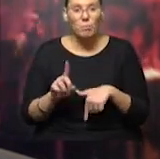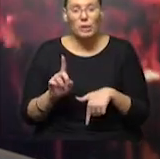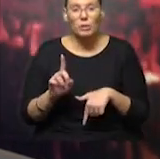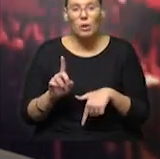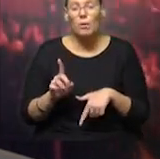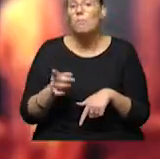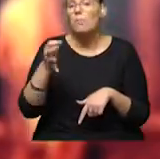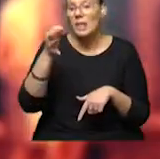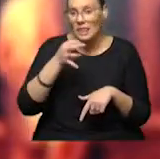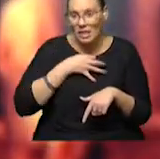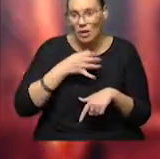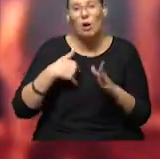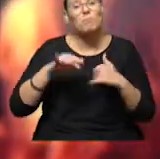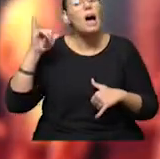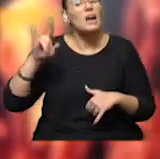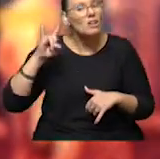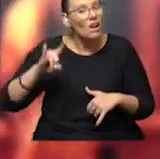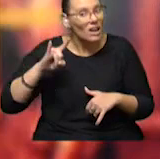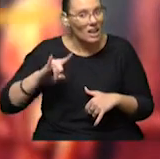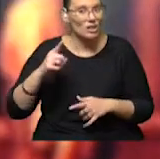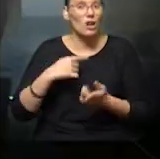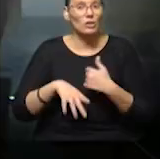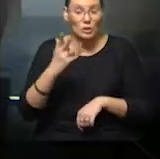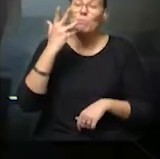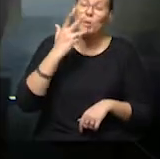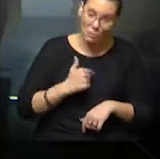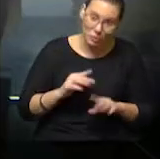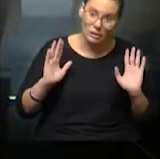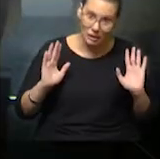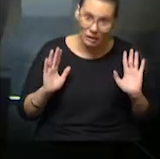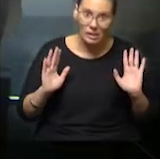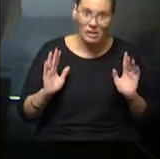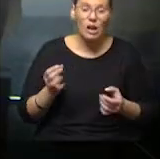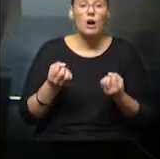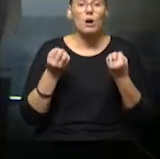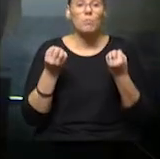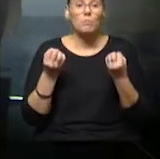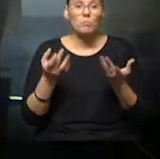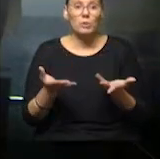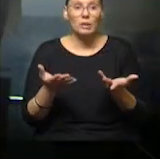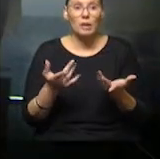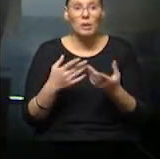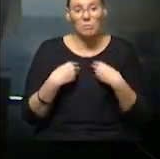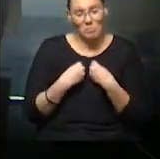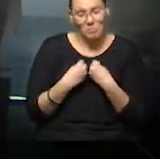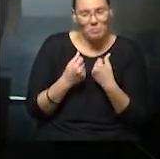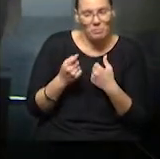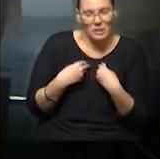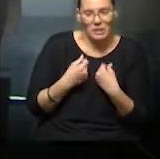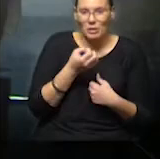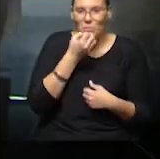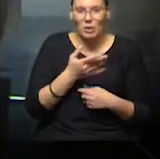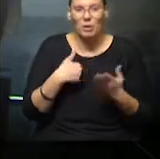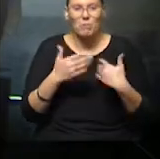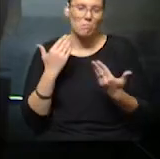adelantó que viene de más rockera el asunto, lo cual me gusta. Bien. Porque, no sé, me identifico con eso. Claro, ahí capaz que ya somos